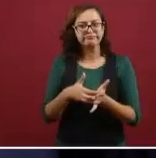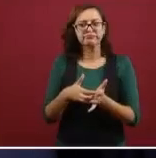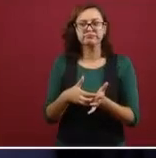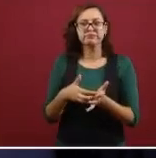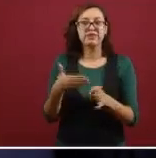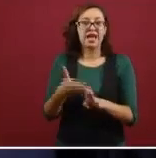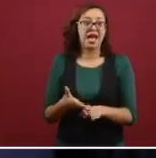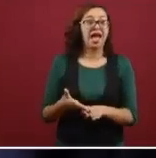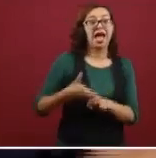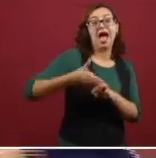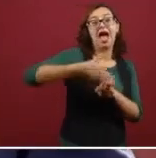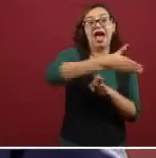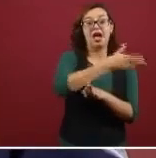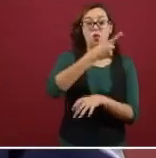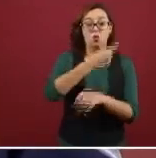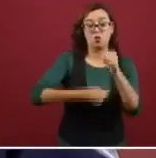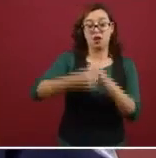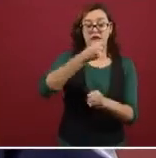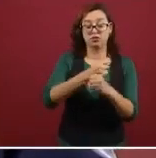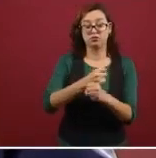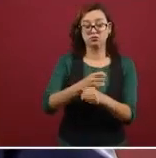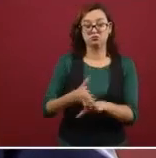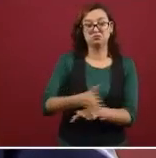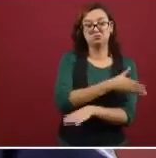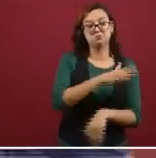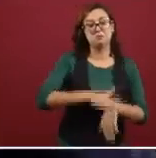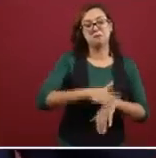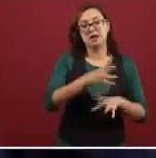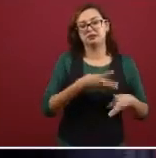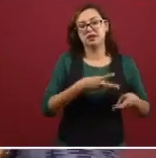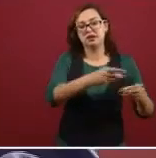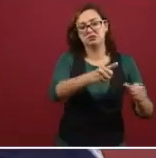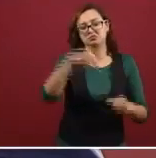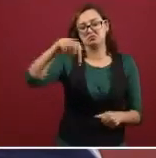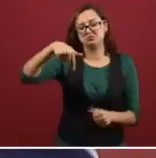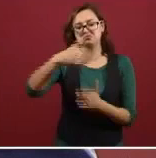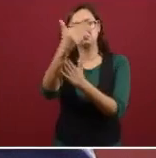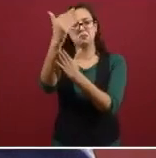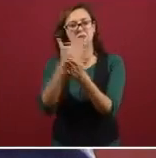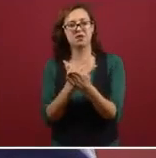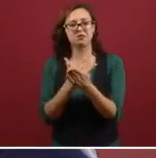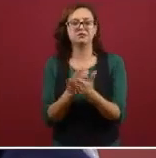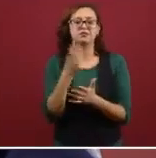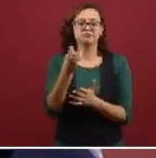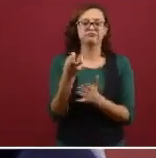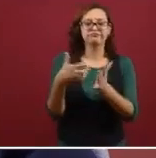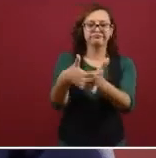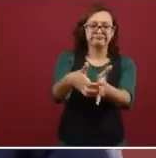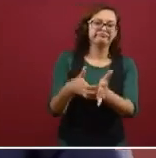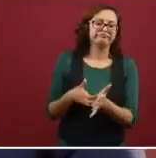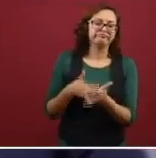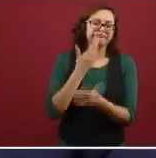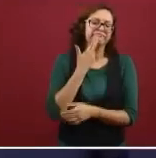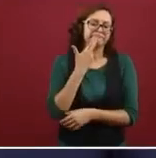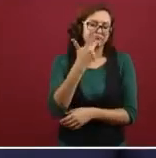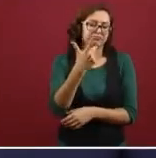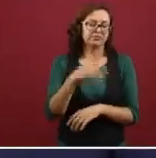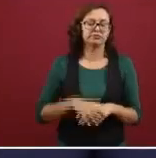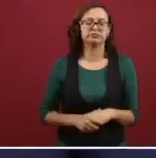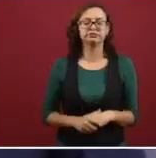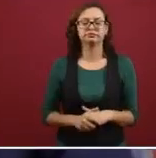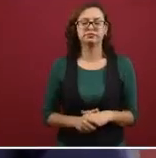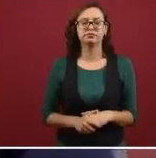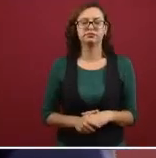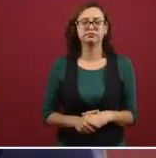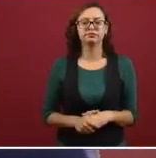mismos trabajos el año pasado. Entonces, eso es importante. Entonces, esto